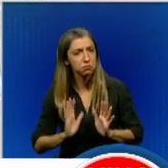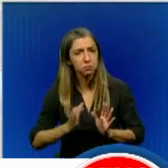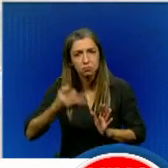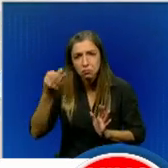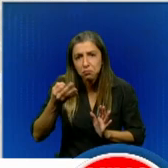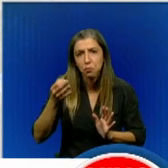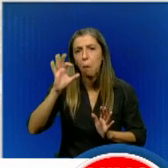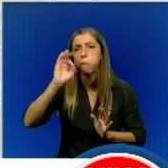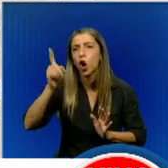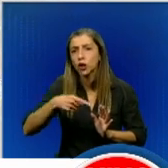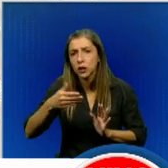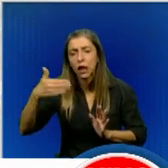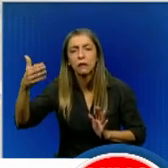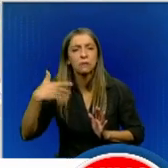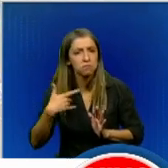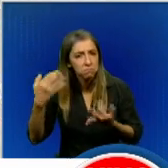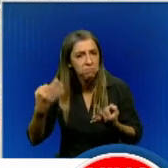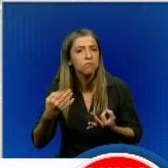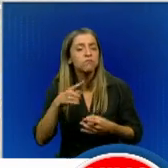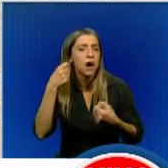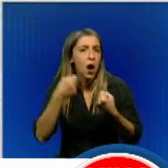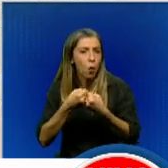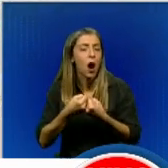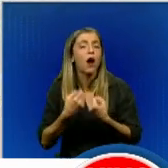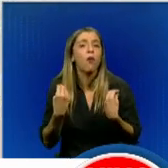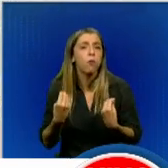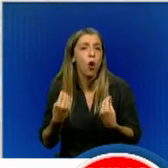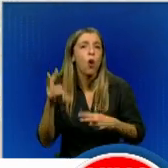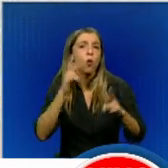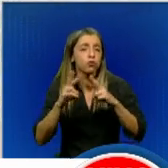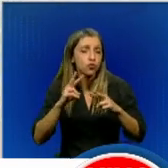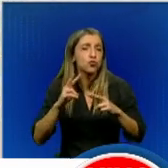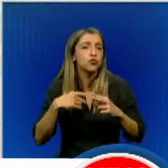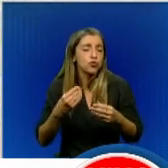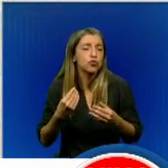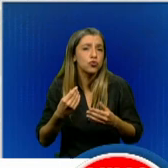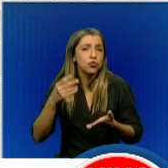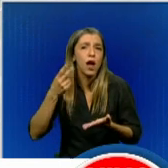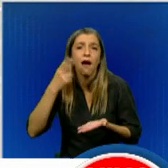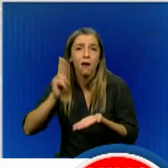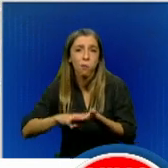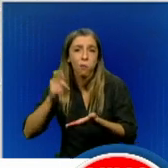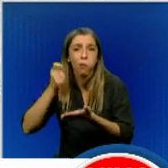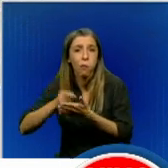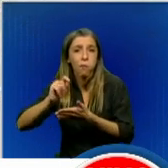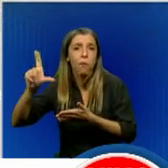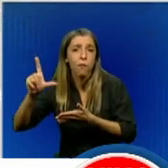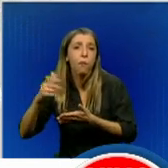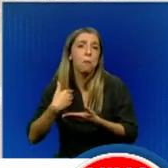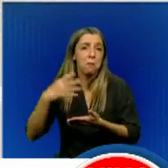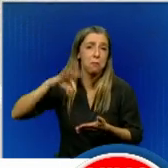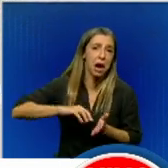dirigiendo hacia la progresividad lo dijimos cuando tratamos el impuesto a la ganancia de cuarta